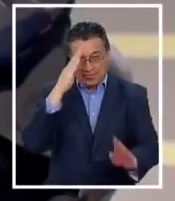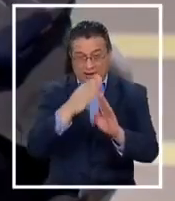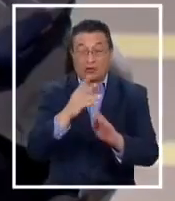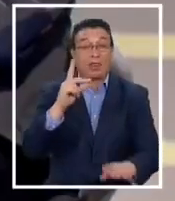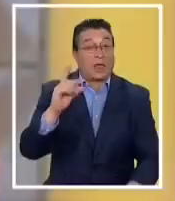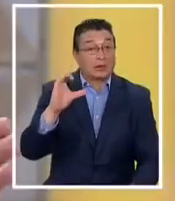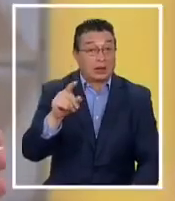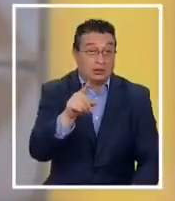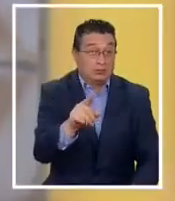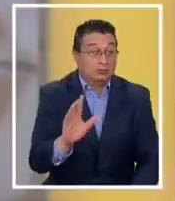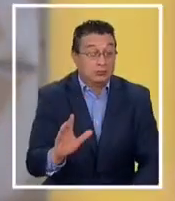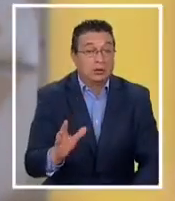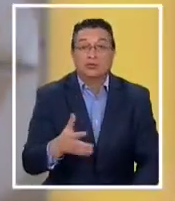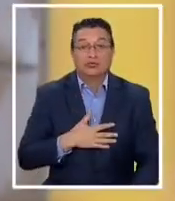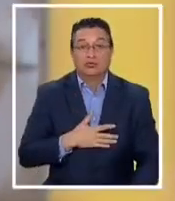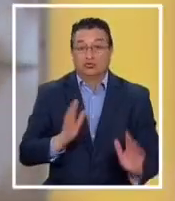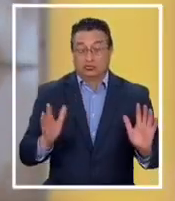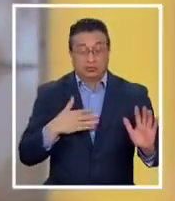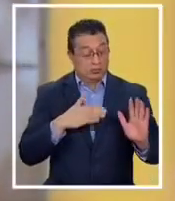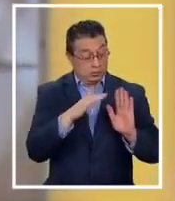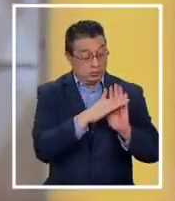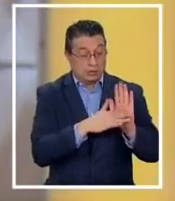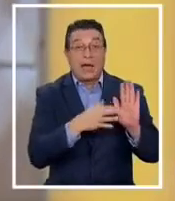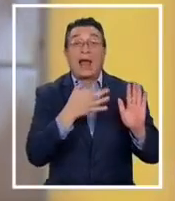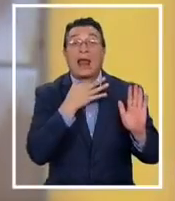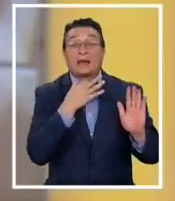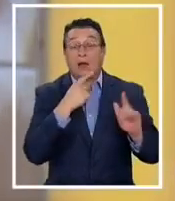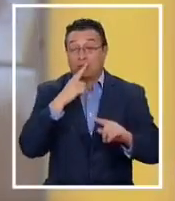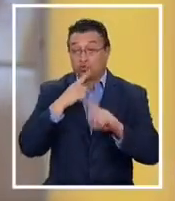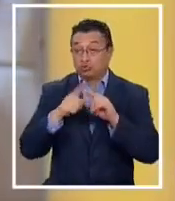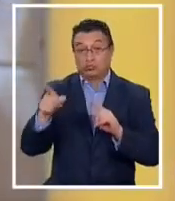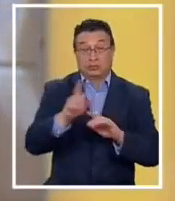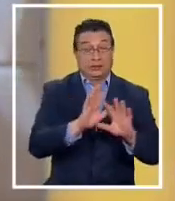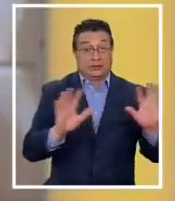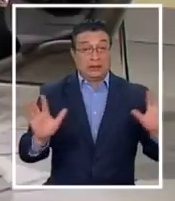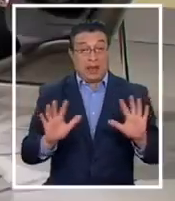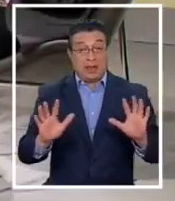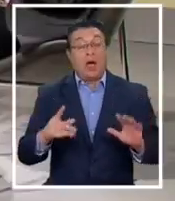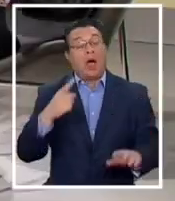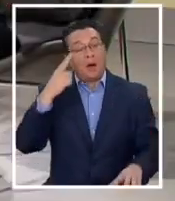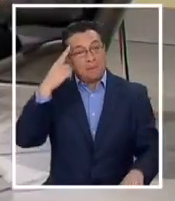mire al mundo yo le estaba hablando de estatura garantía sin mencionar a nadie